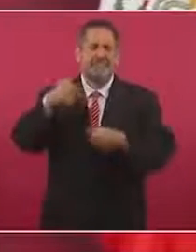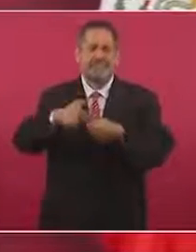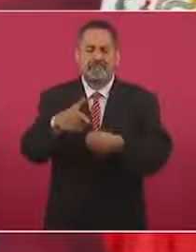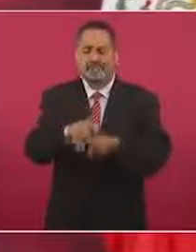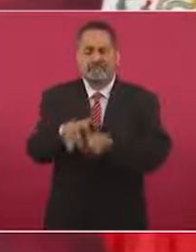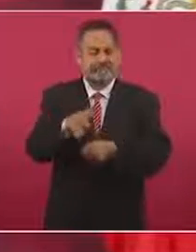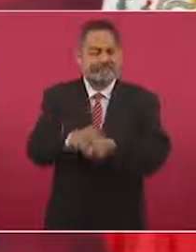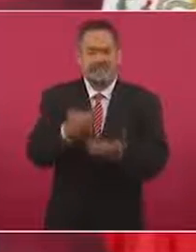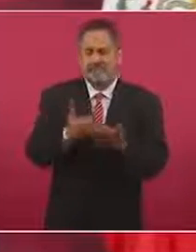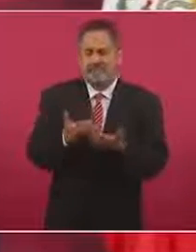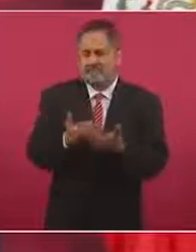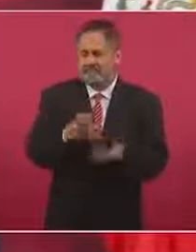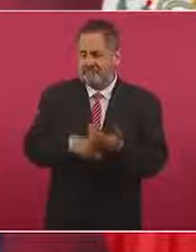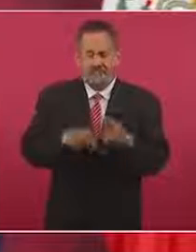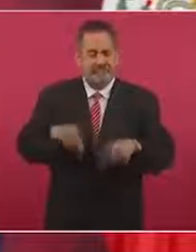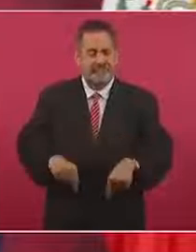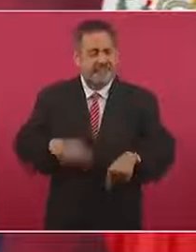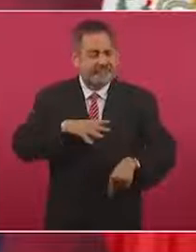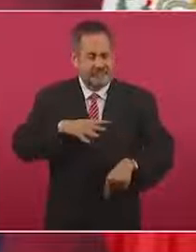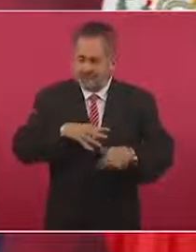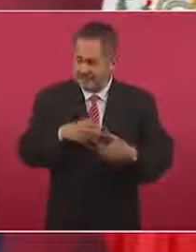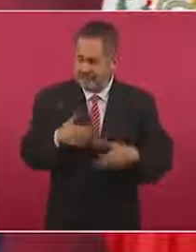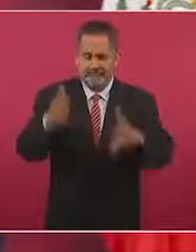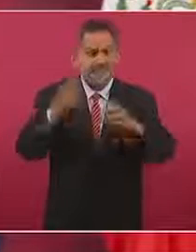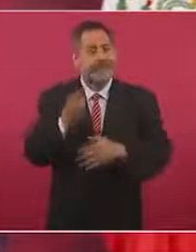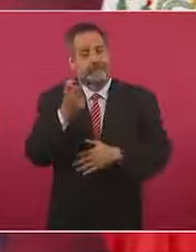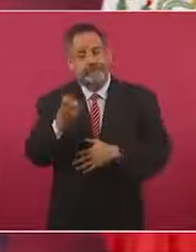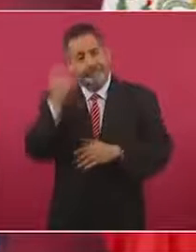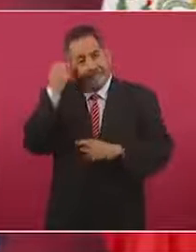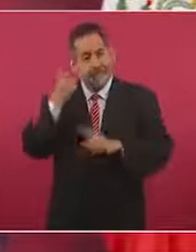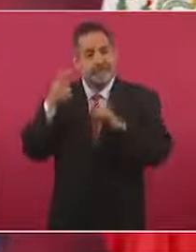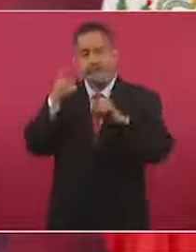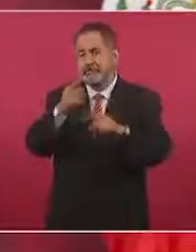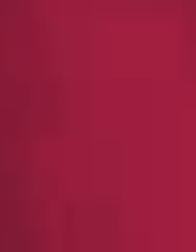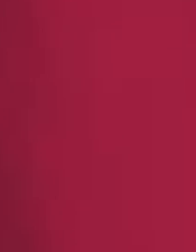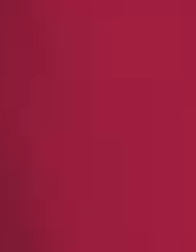que ese es el propósito